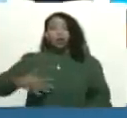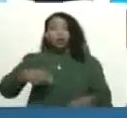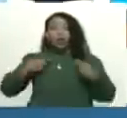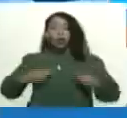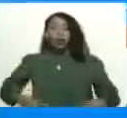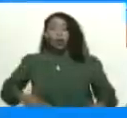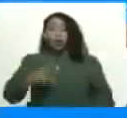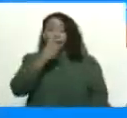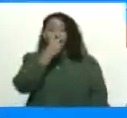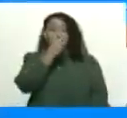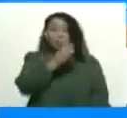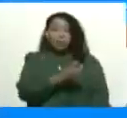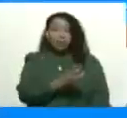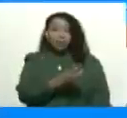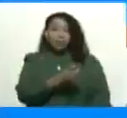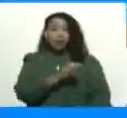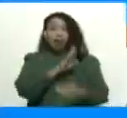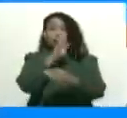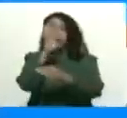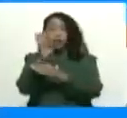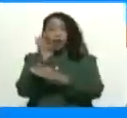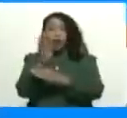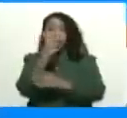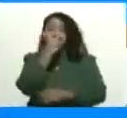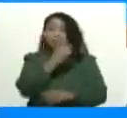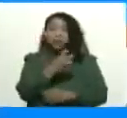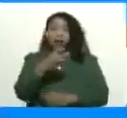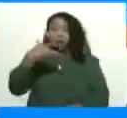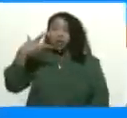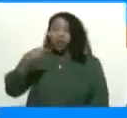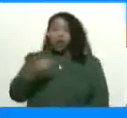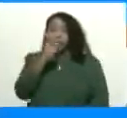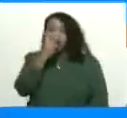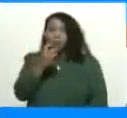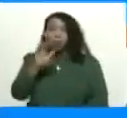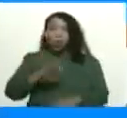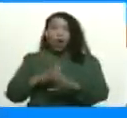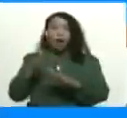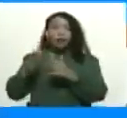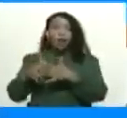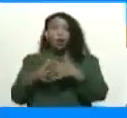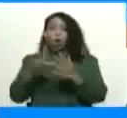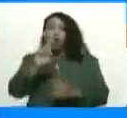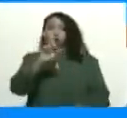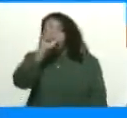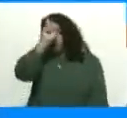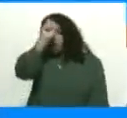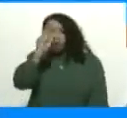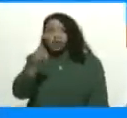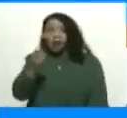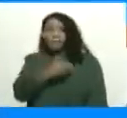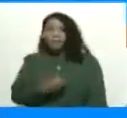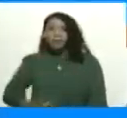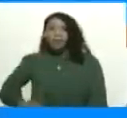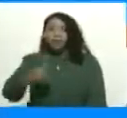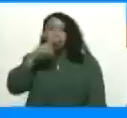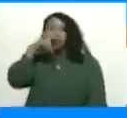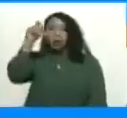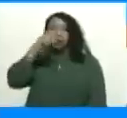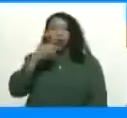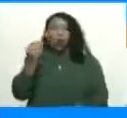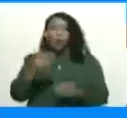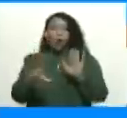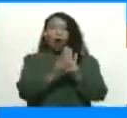la visita consular. Visita consular le es negada porque Estados Unidos dice no reconocer al presidente Nicolás Maduro